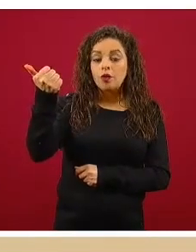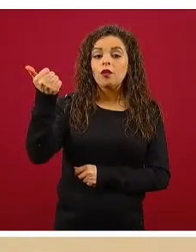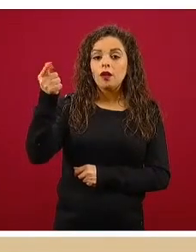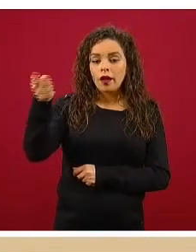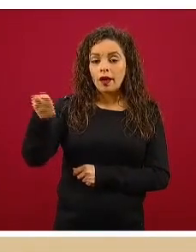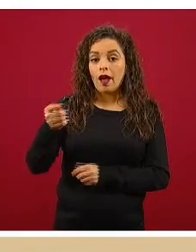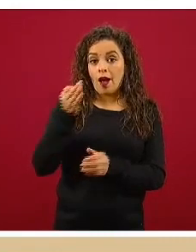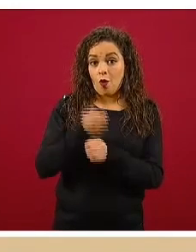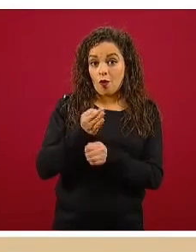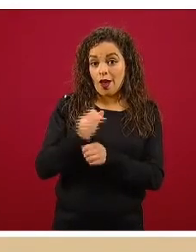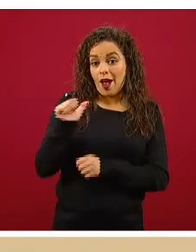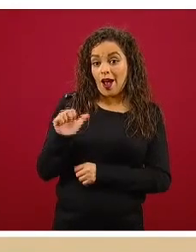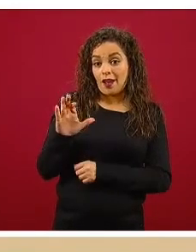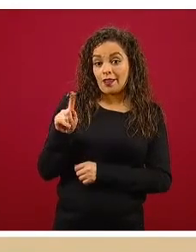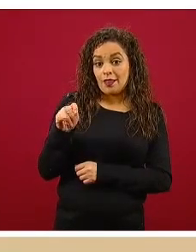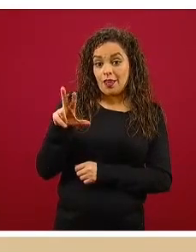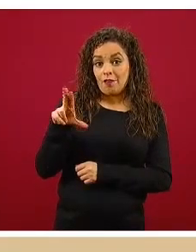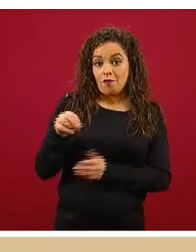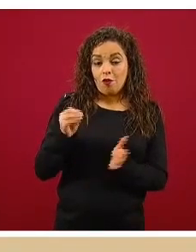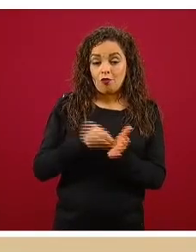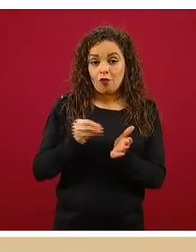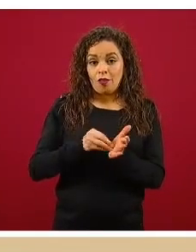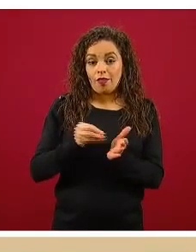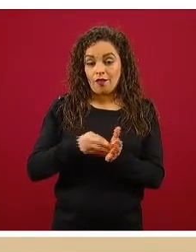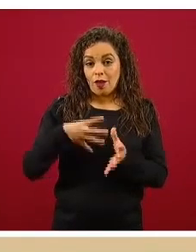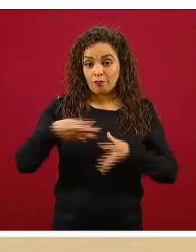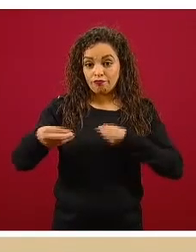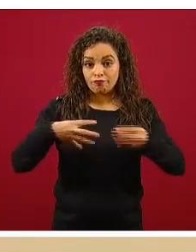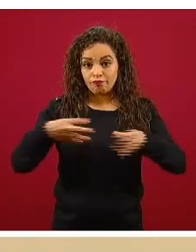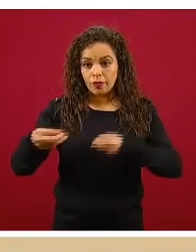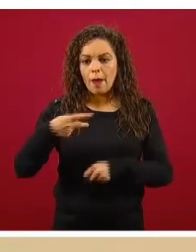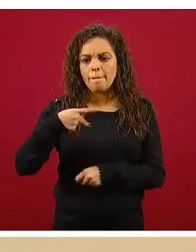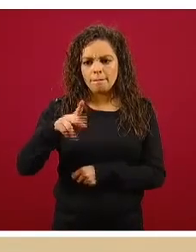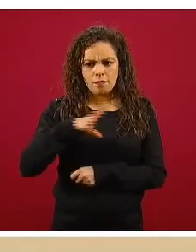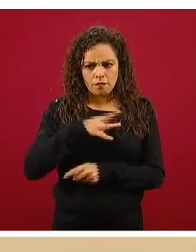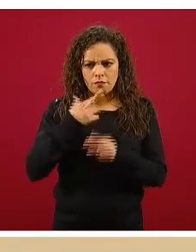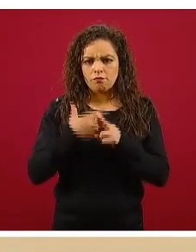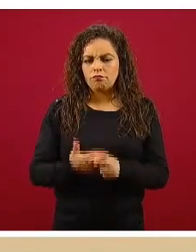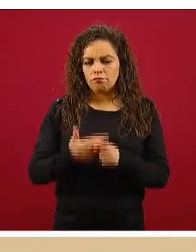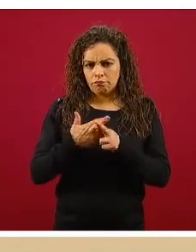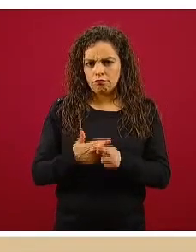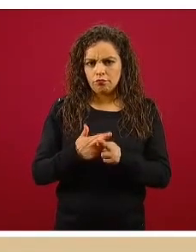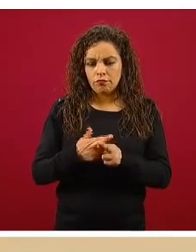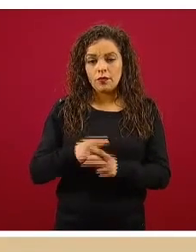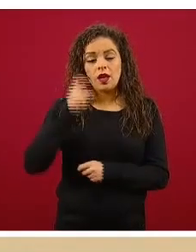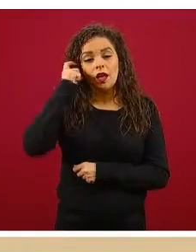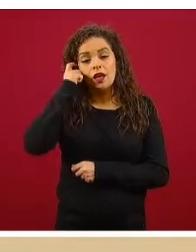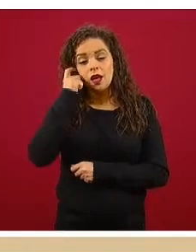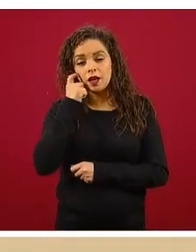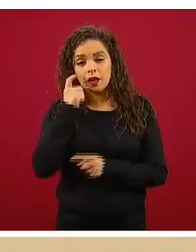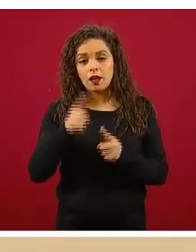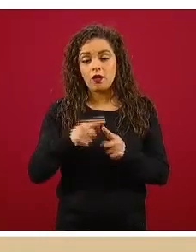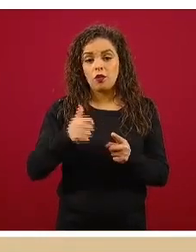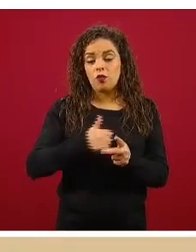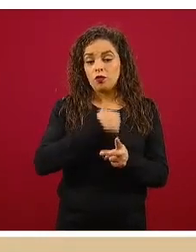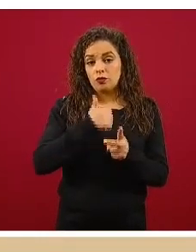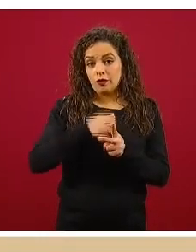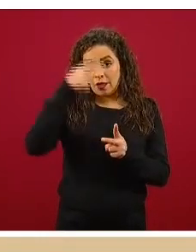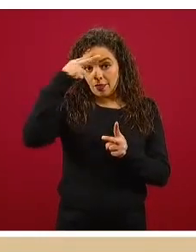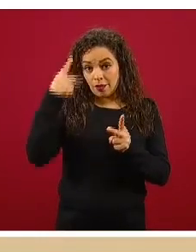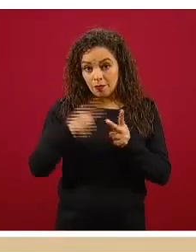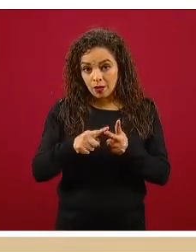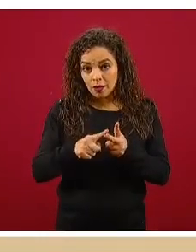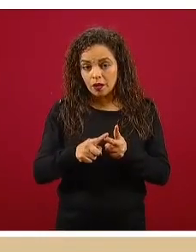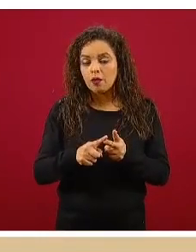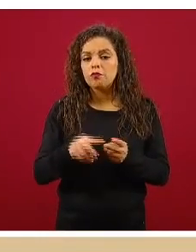en este momento, que tienen menos disponibilidad, pero aún así, en el caso de Guerrero y Ciudad de México, todavía con